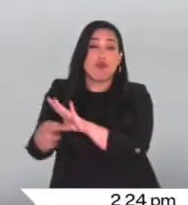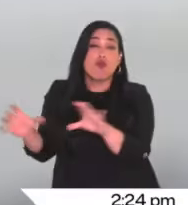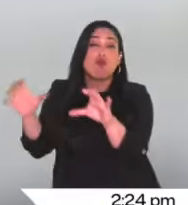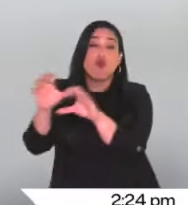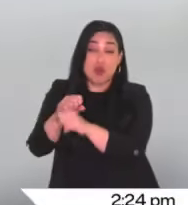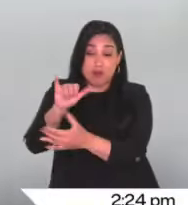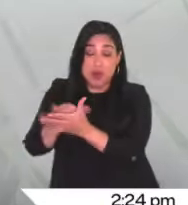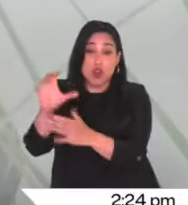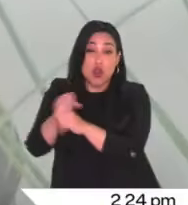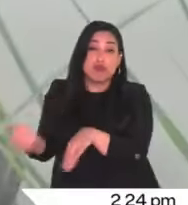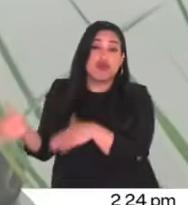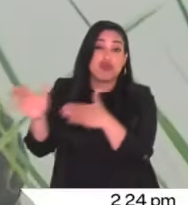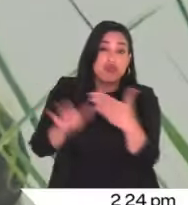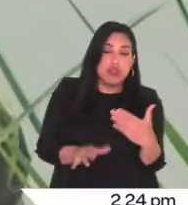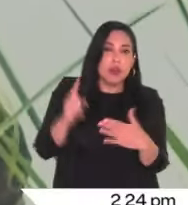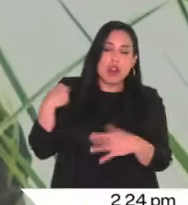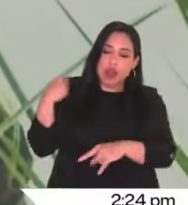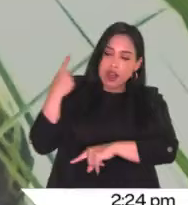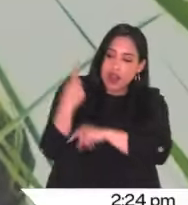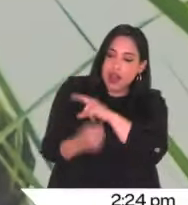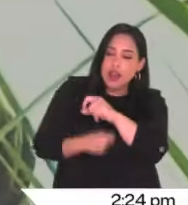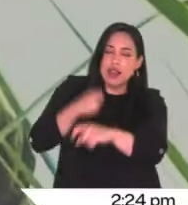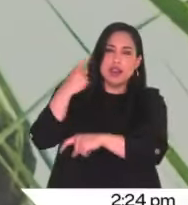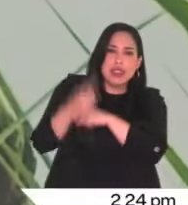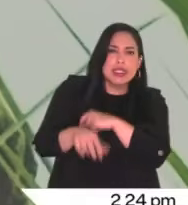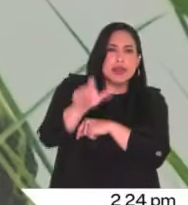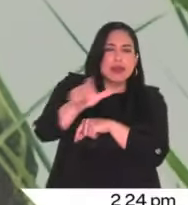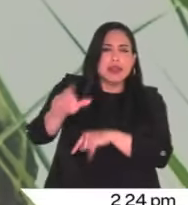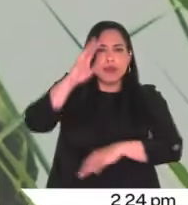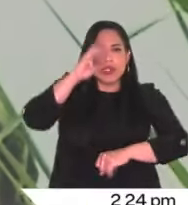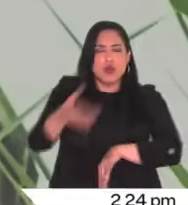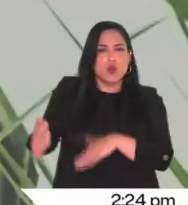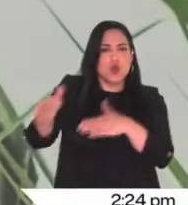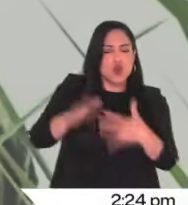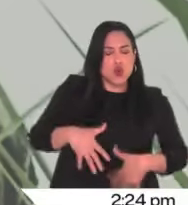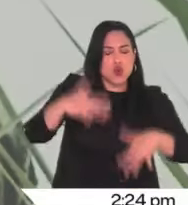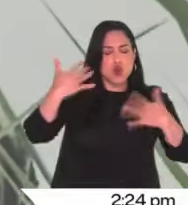entonces, año tras año, se le rinde homenaje a estos militares.